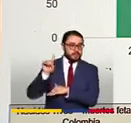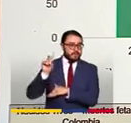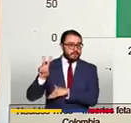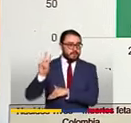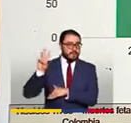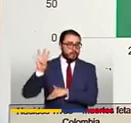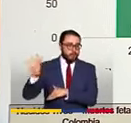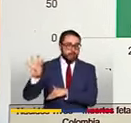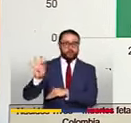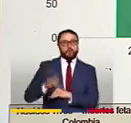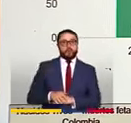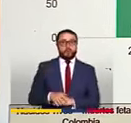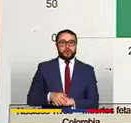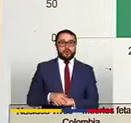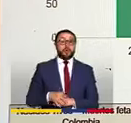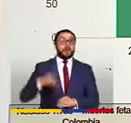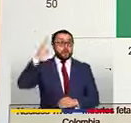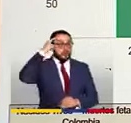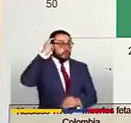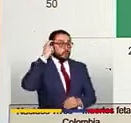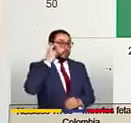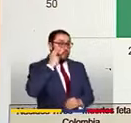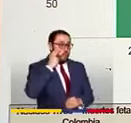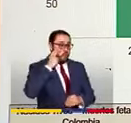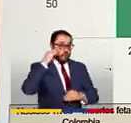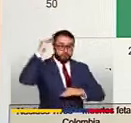2024, reducción en el Chocó de